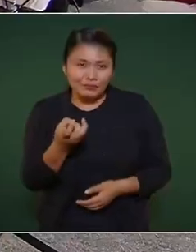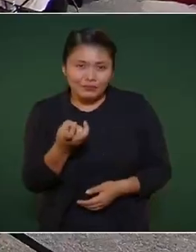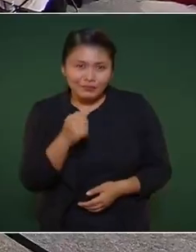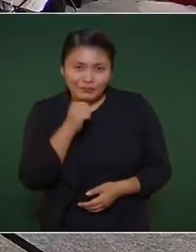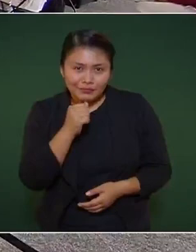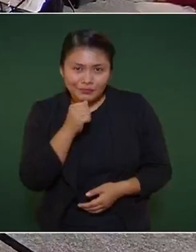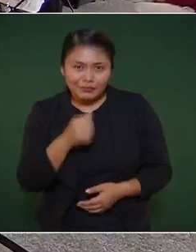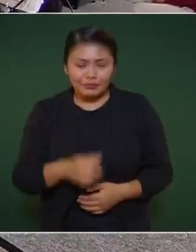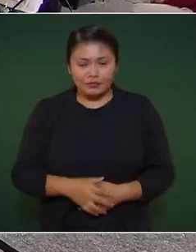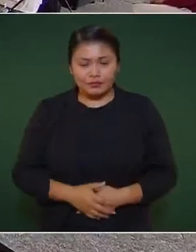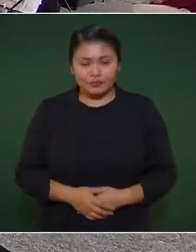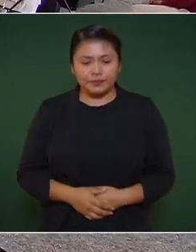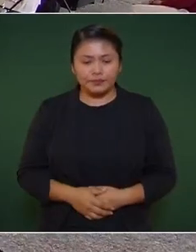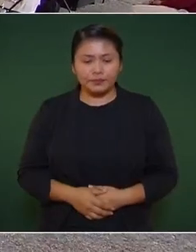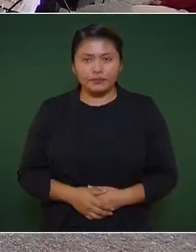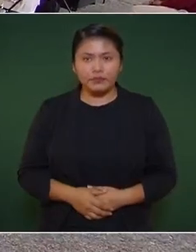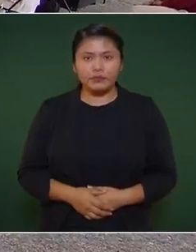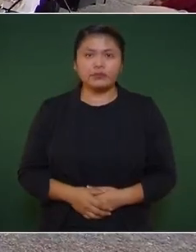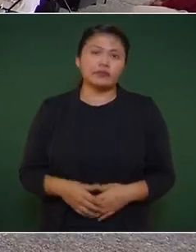me dicen,